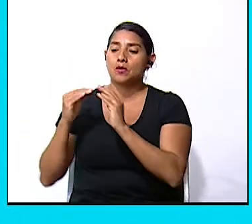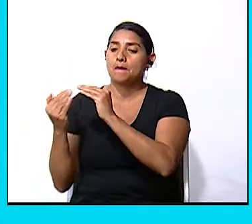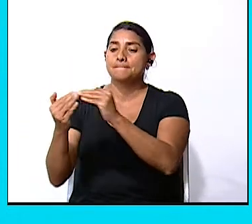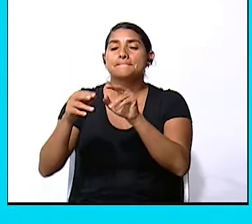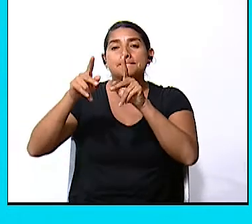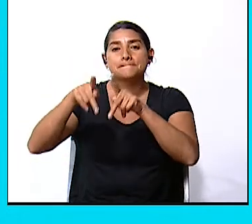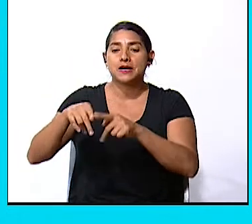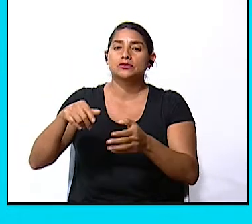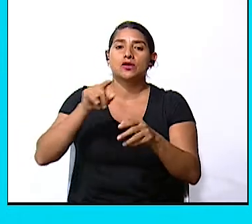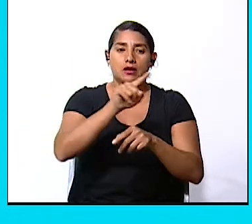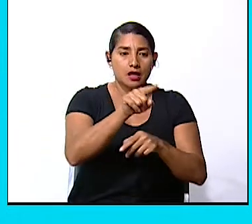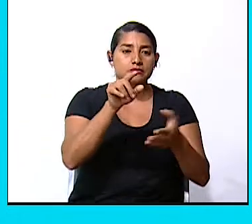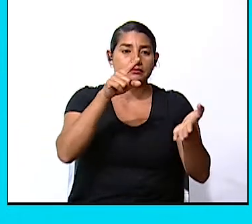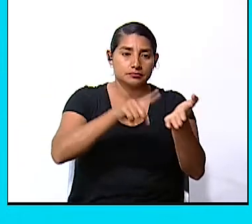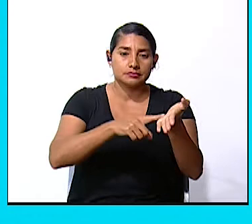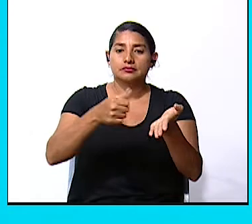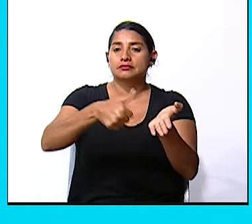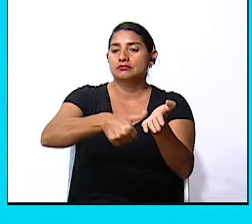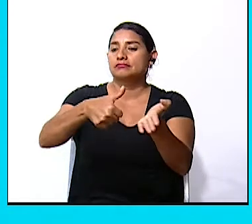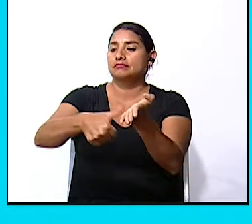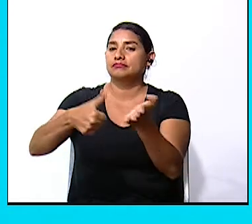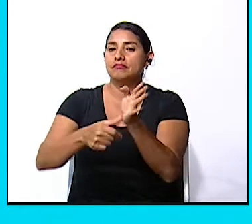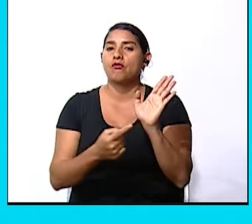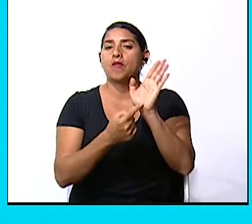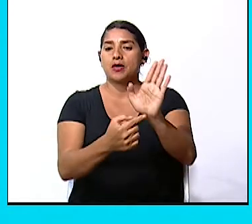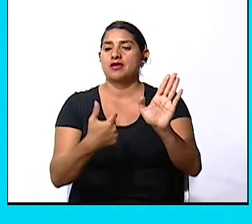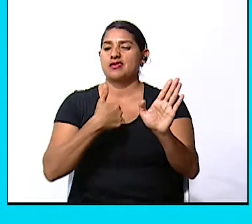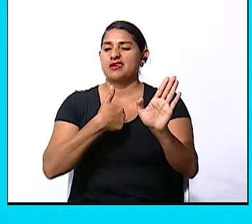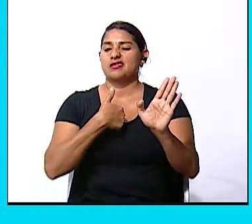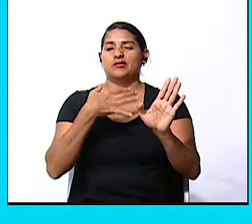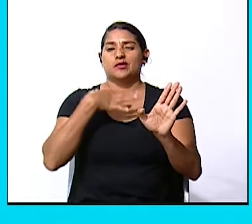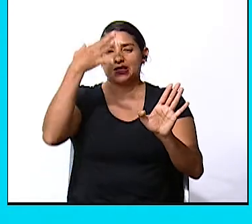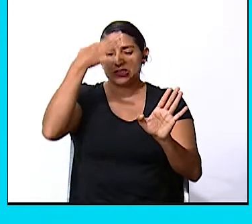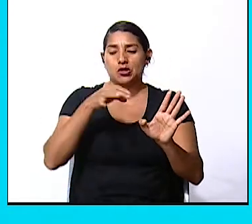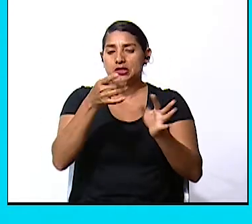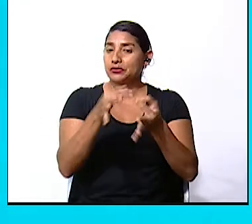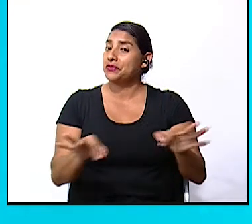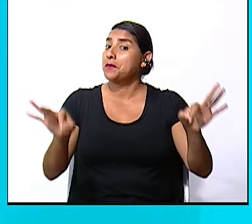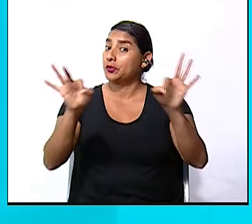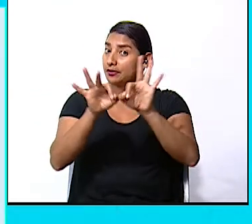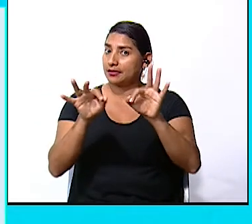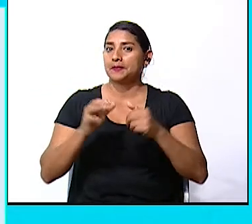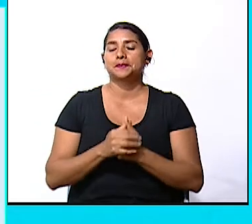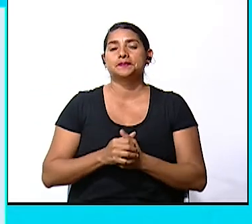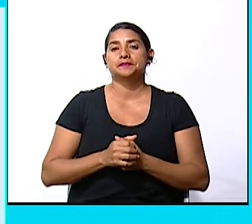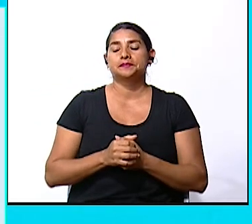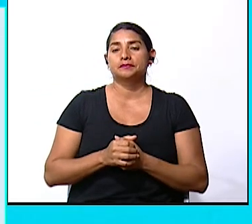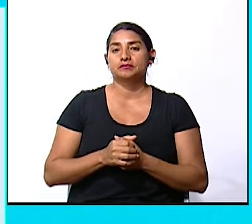pueblo en la elección de sus representantes, eso fue fundamental.